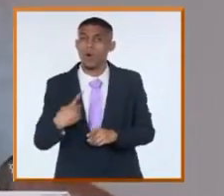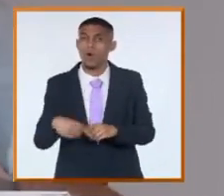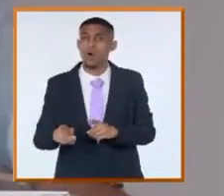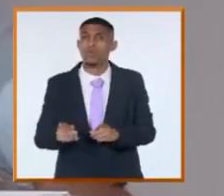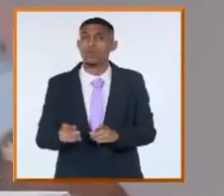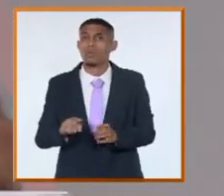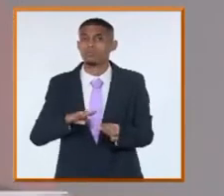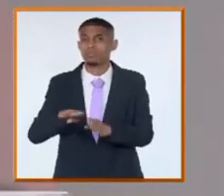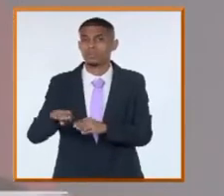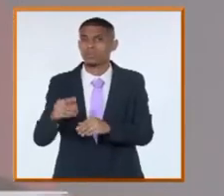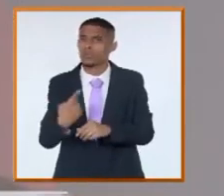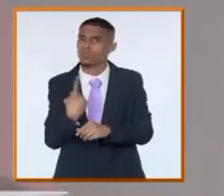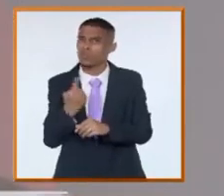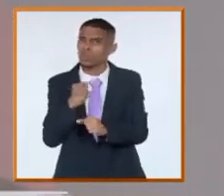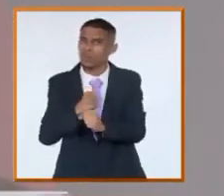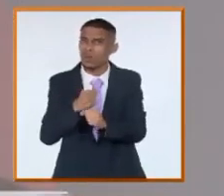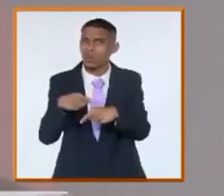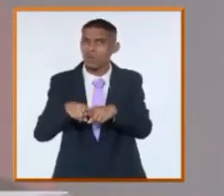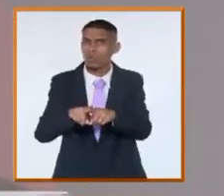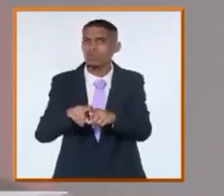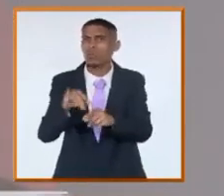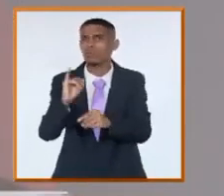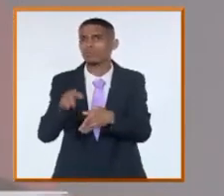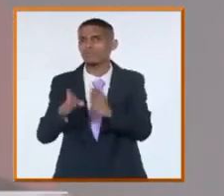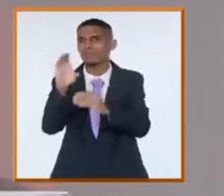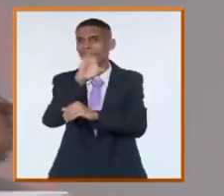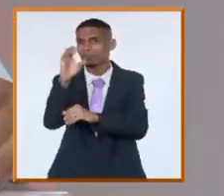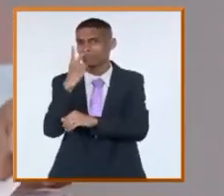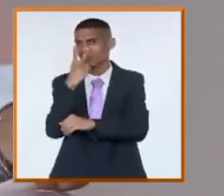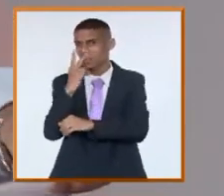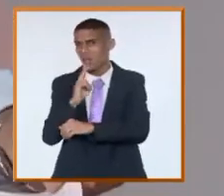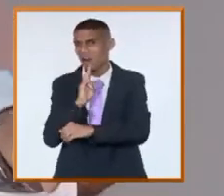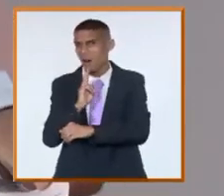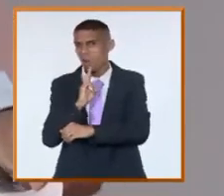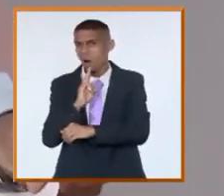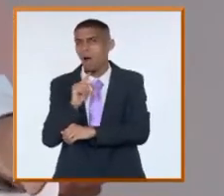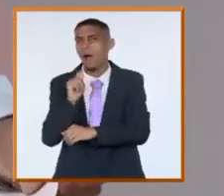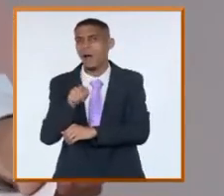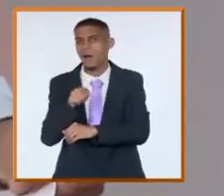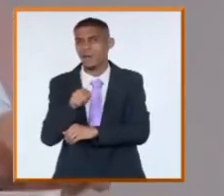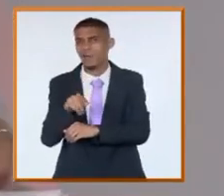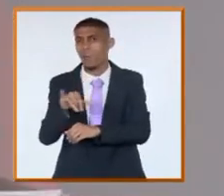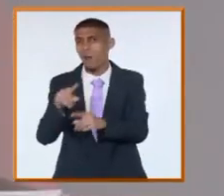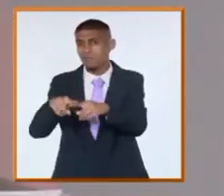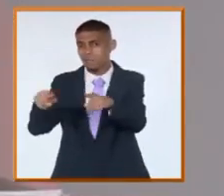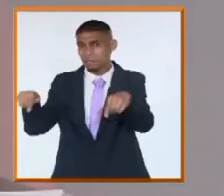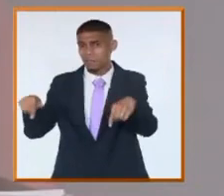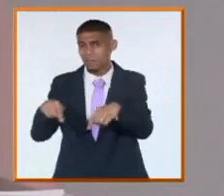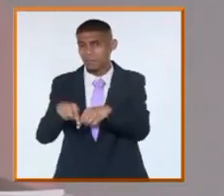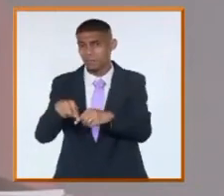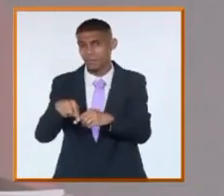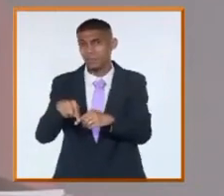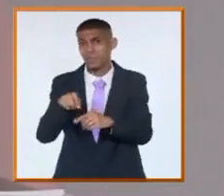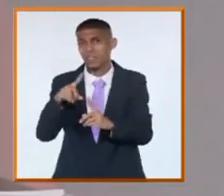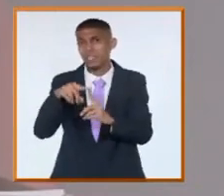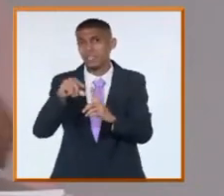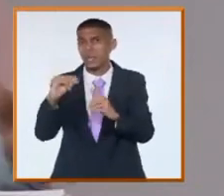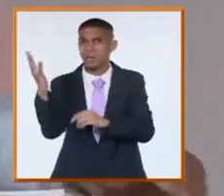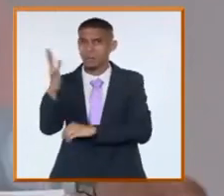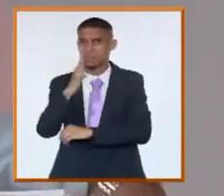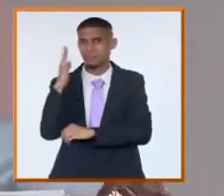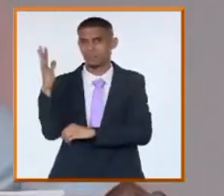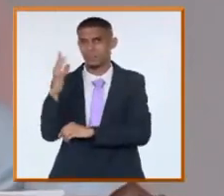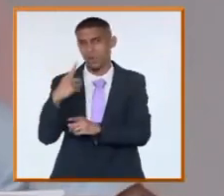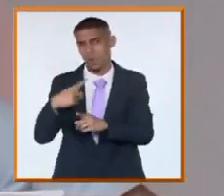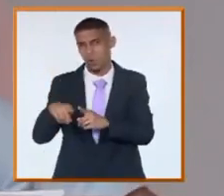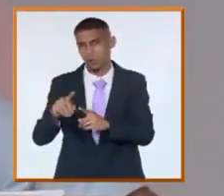Conjunto con recursos hidráulicos y está el tema de los tratamientos residuales una tarea tan importante para el tema del medio ambiente